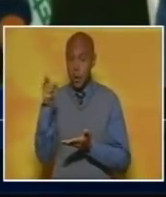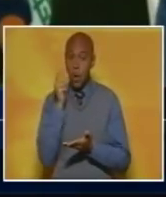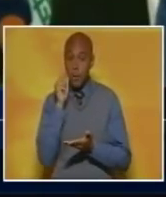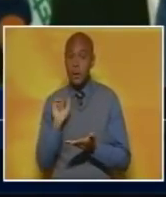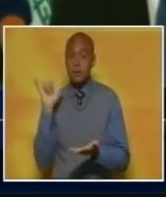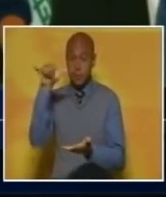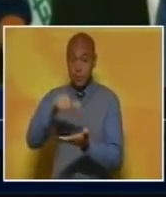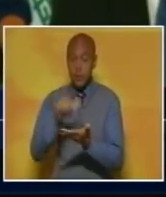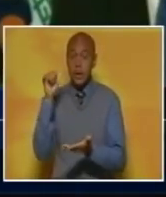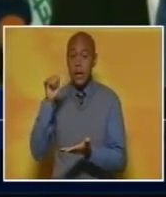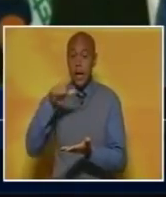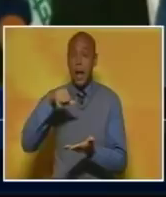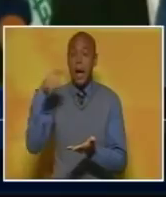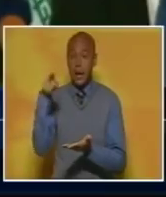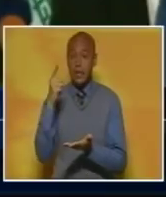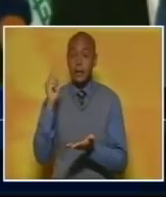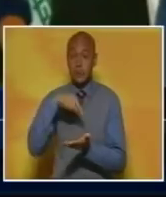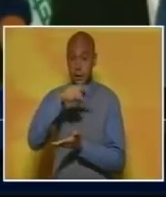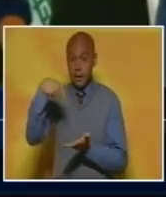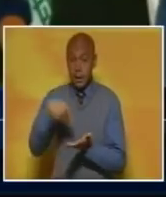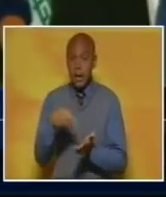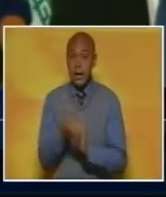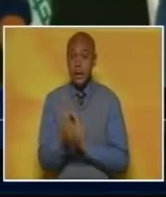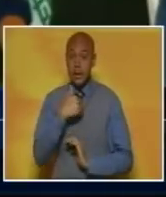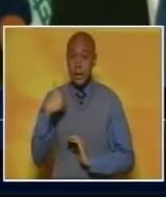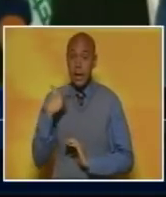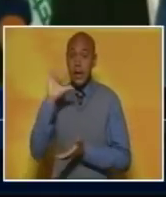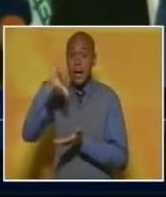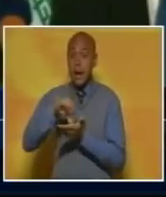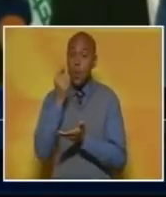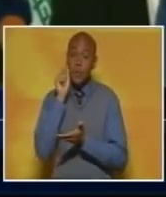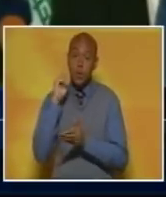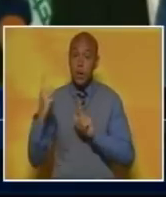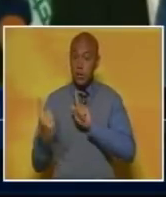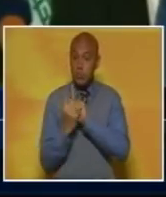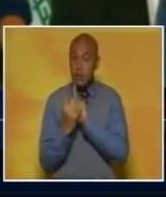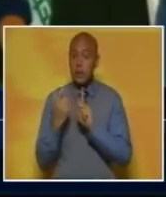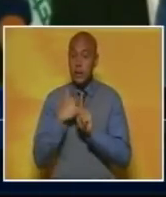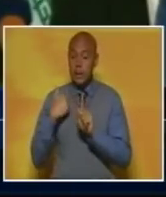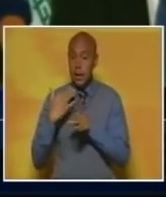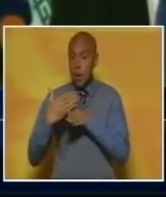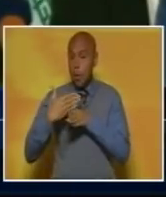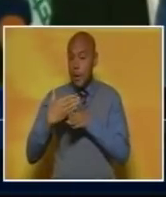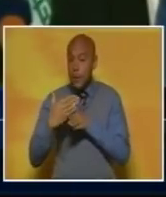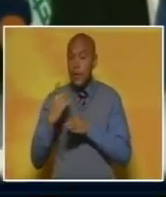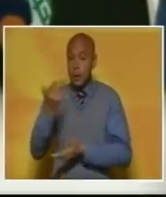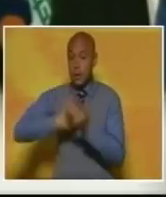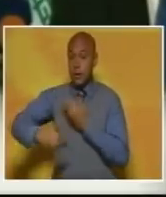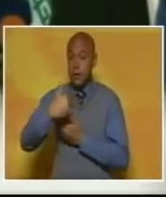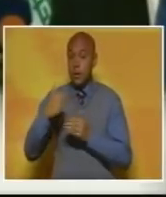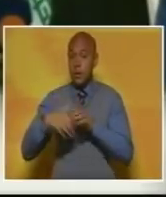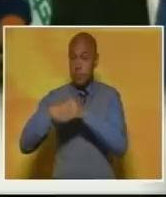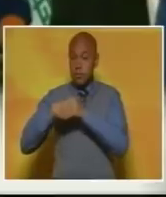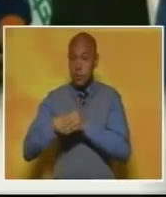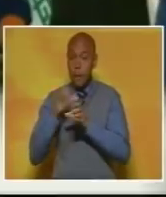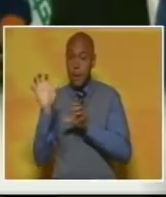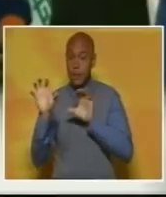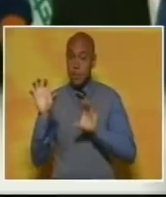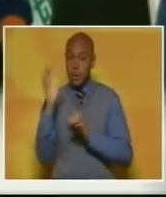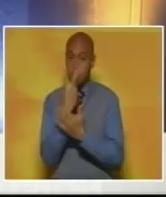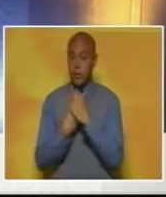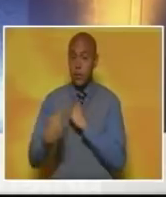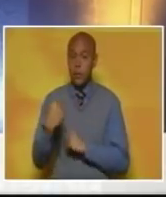a Teherán para reunirse con las autoridades iraníes con el objetivo de fortalecer relaciones de cooperación entre ambas